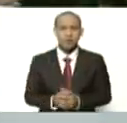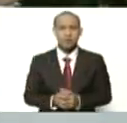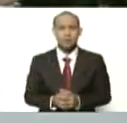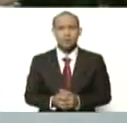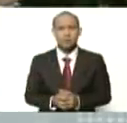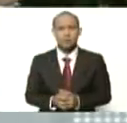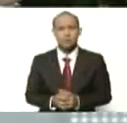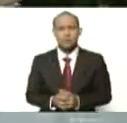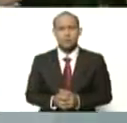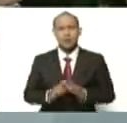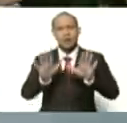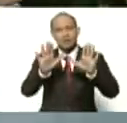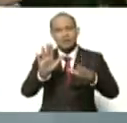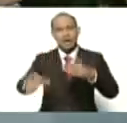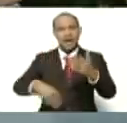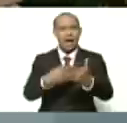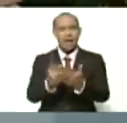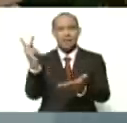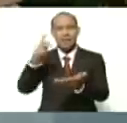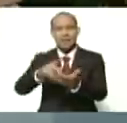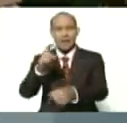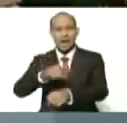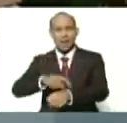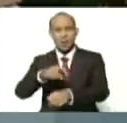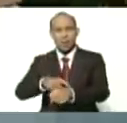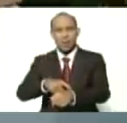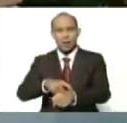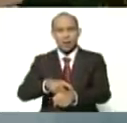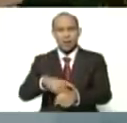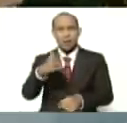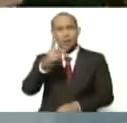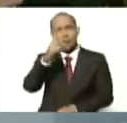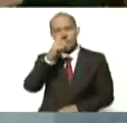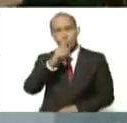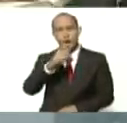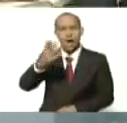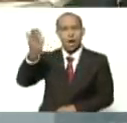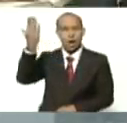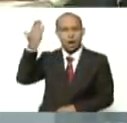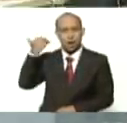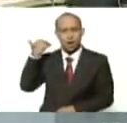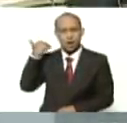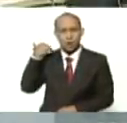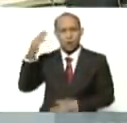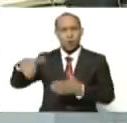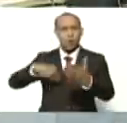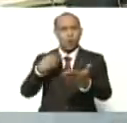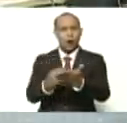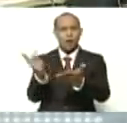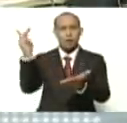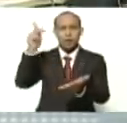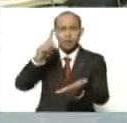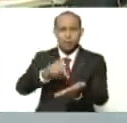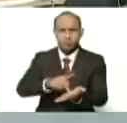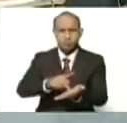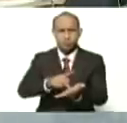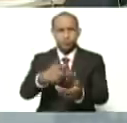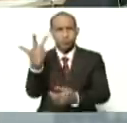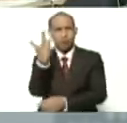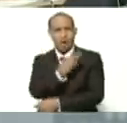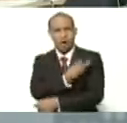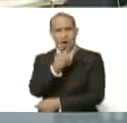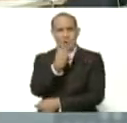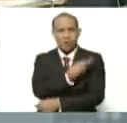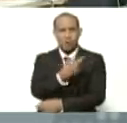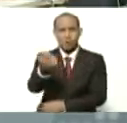así hasta que llegue el momento como lo hemos dicho desde hace un año casi hasta que llegue el momento que por la vía de las vacunas y